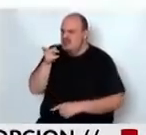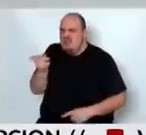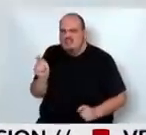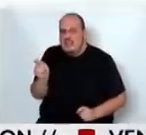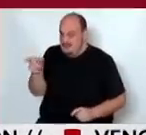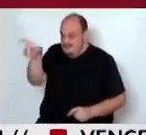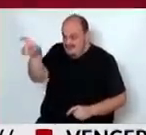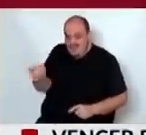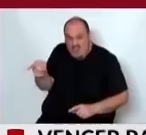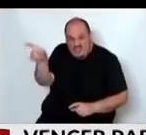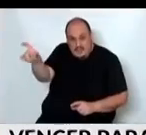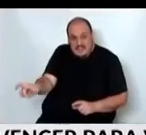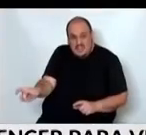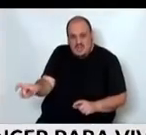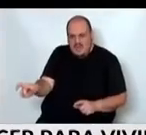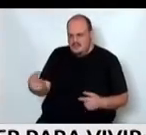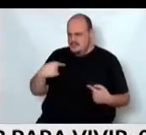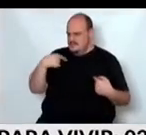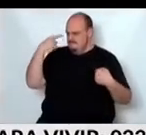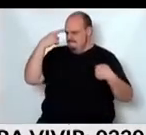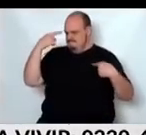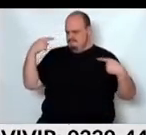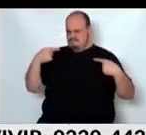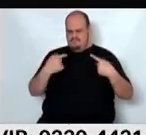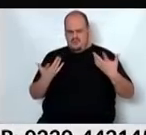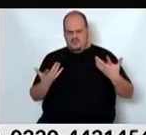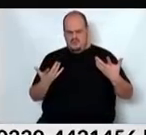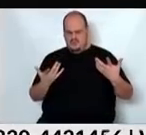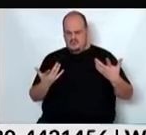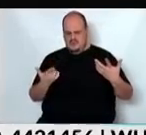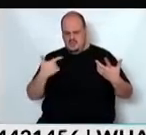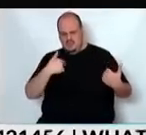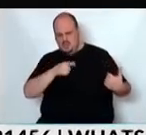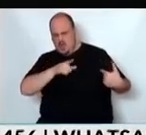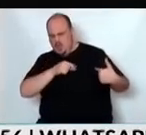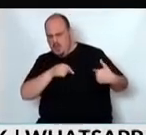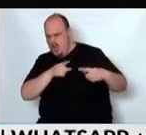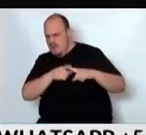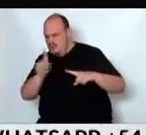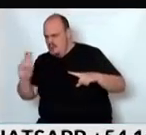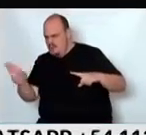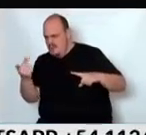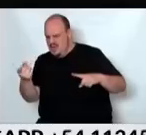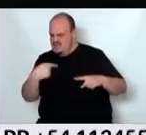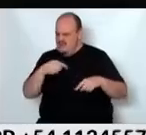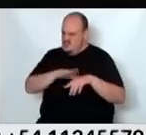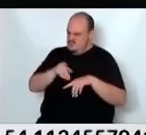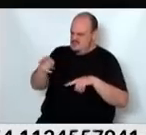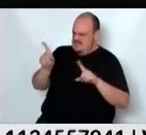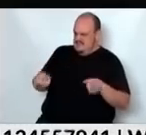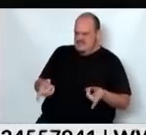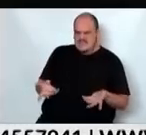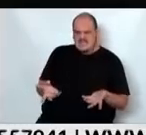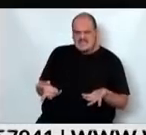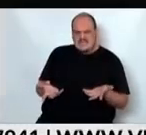eso genera una sensación extraña. Un duelo consciente quiere decir saber que hay ciertas cosas que van a ser